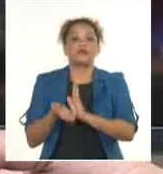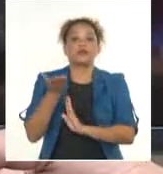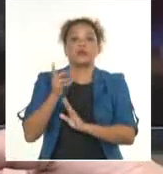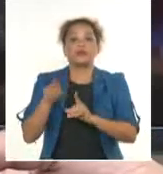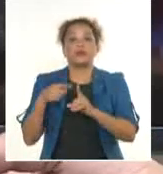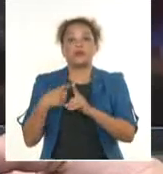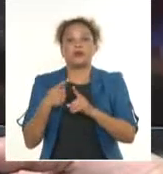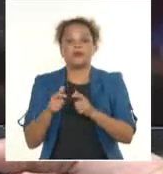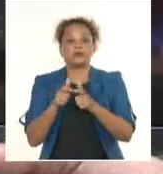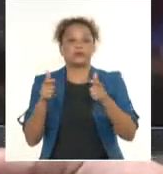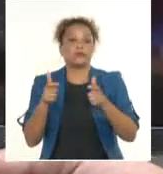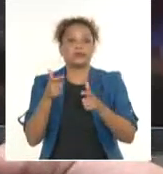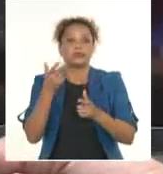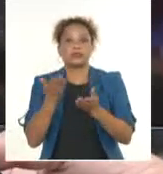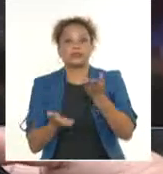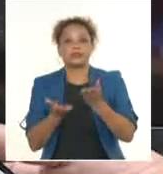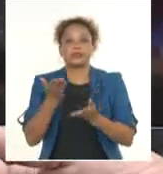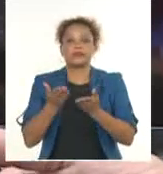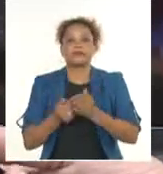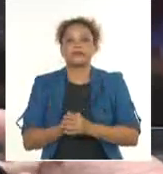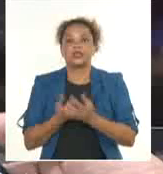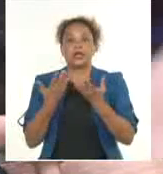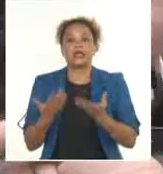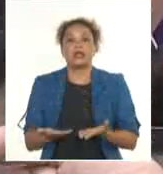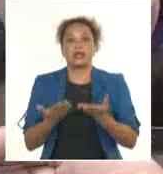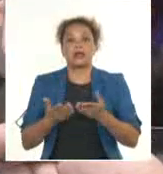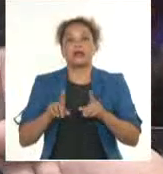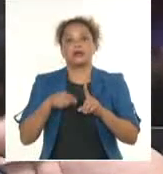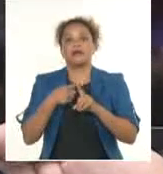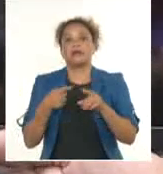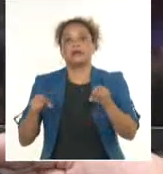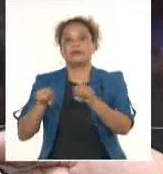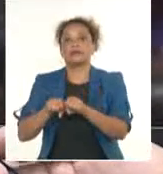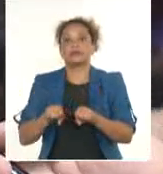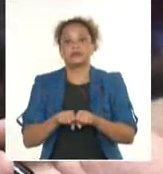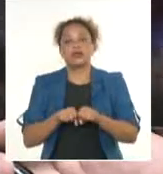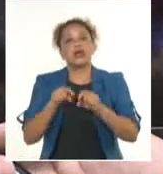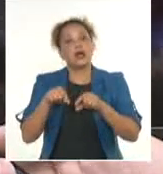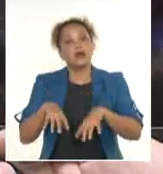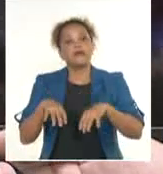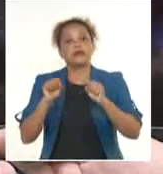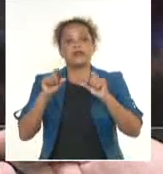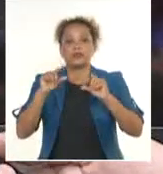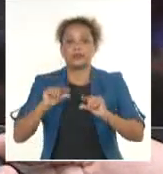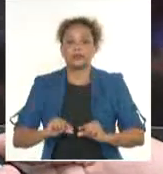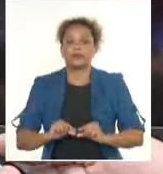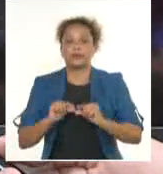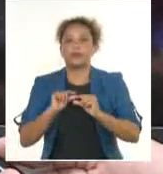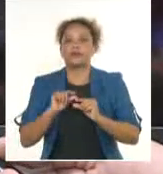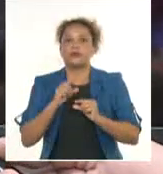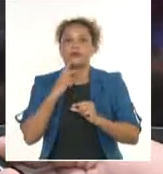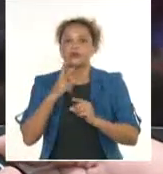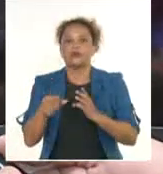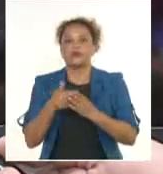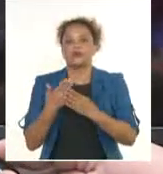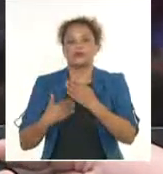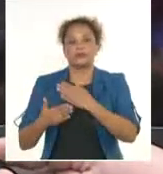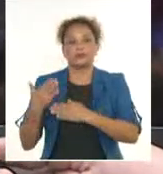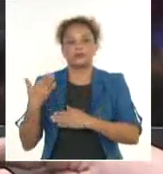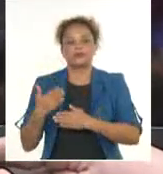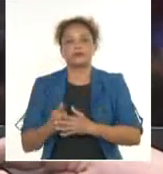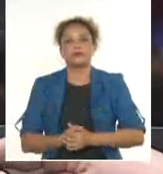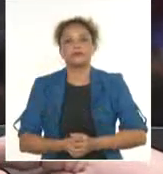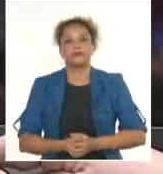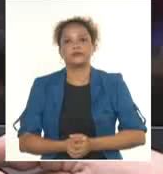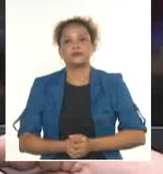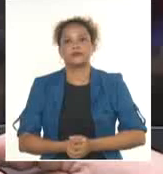coincidencias de las cargas una vez que se reconecten los circuitos, y la afectación ha disminuido mucho en estos dos últimos días, y la demanda también,